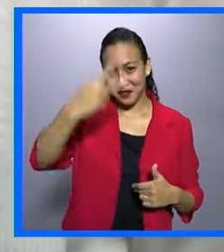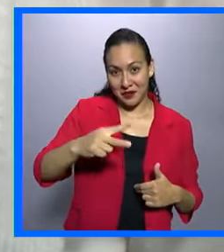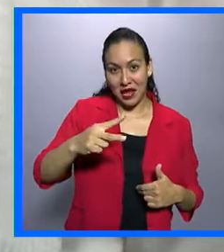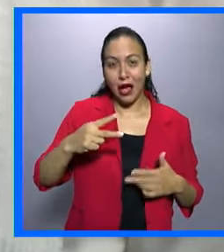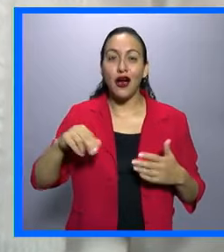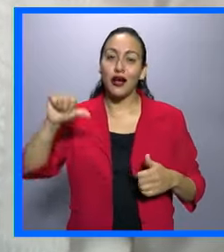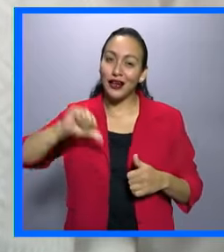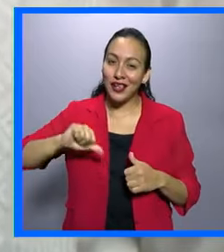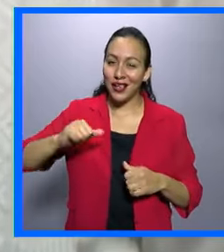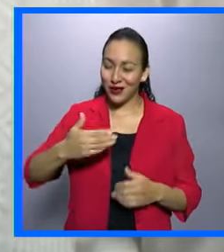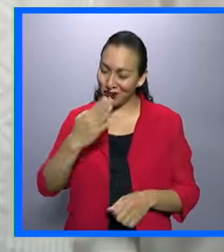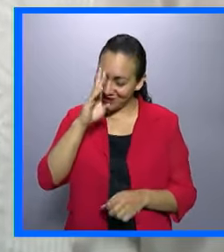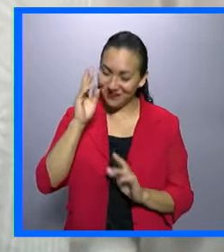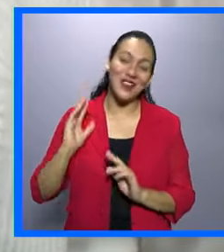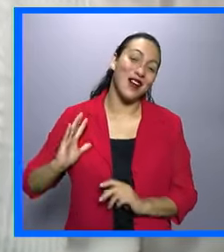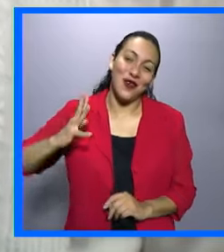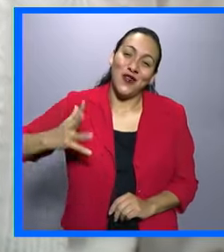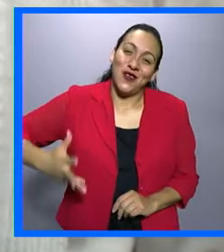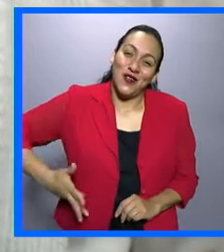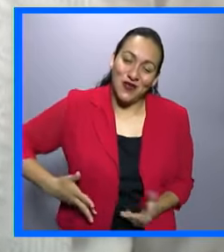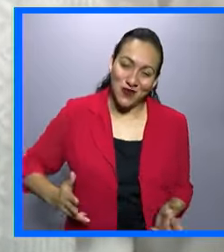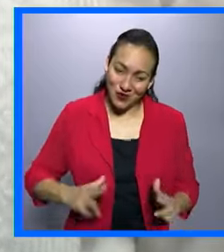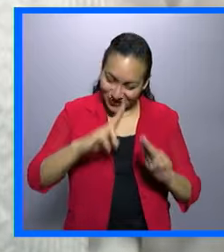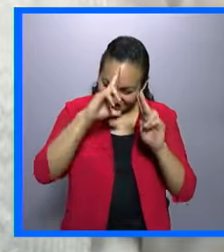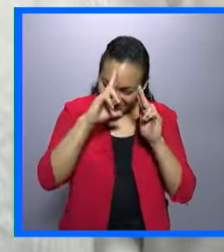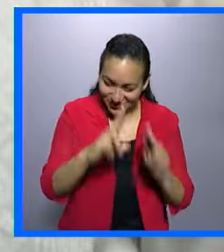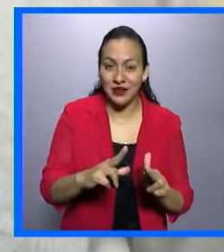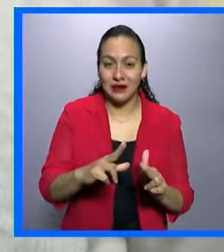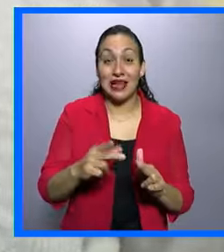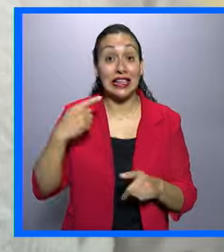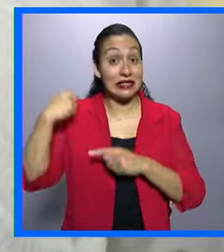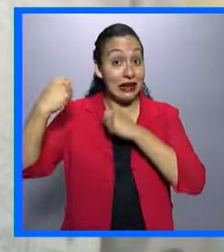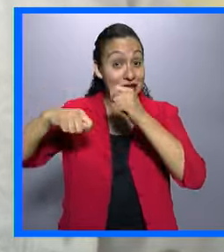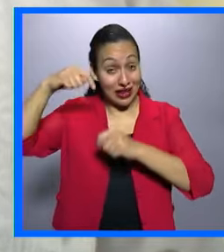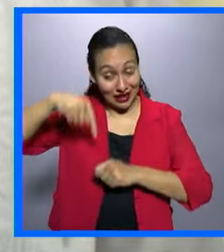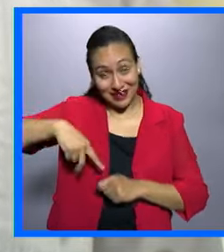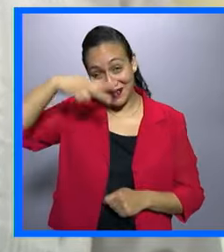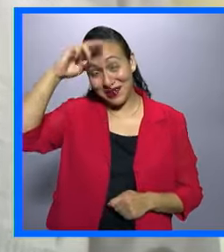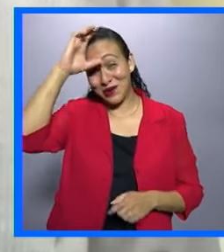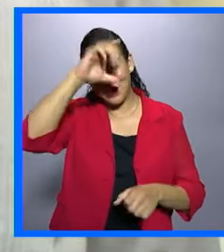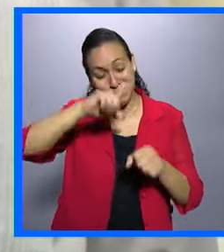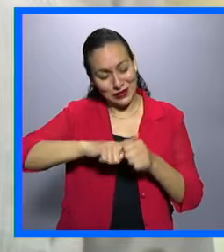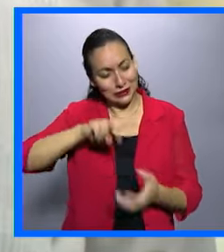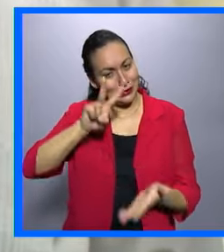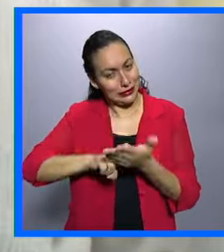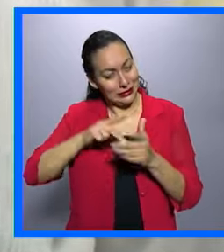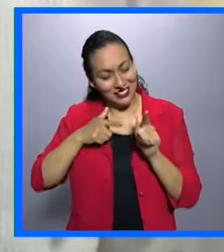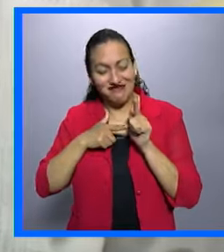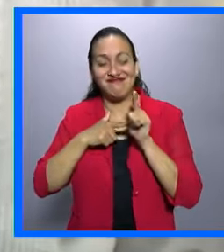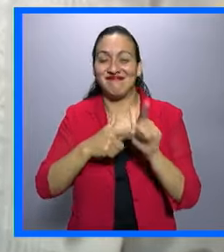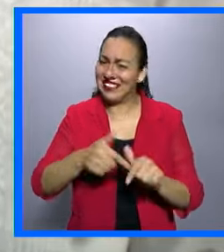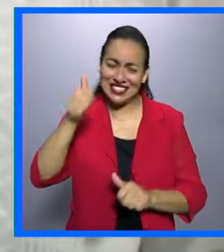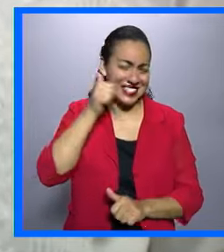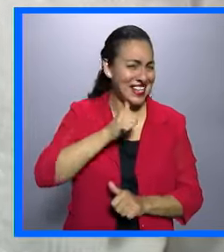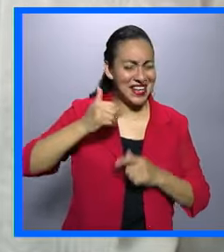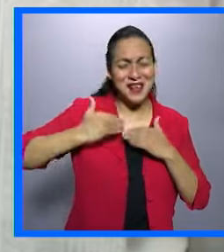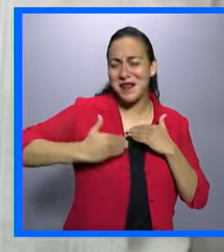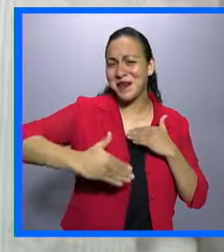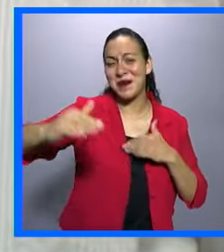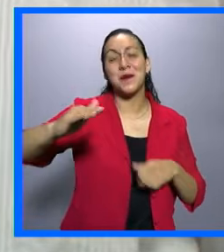que se conserven esas tradiciones, son nuestras y tenemos que hacer que permanezcan por siempre, porque eso es lo que